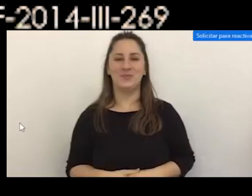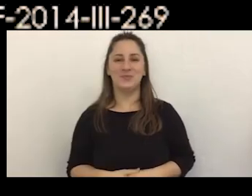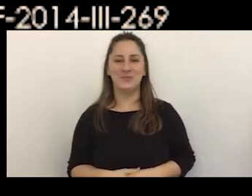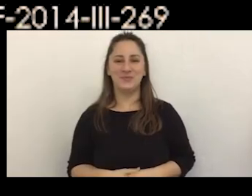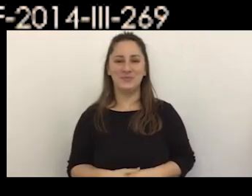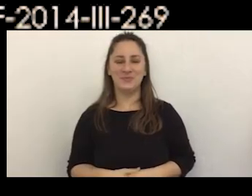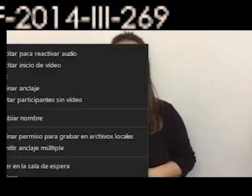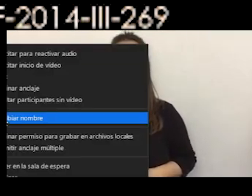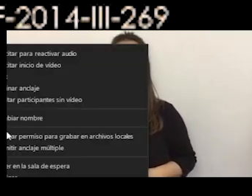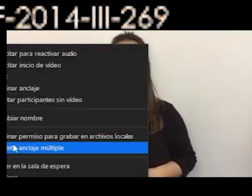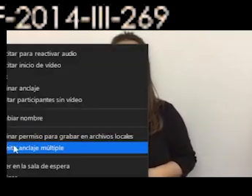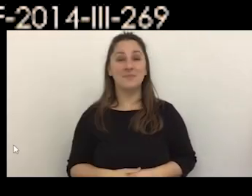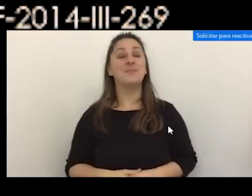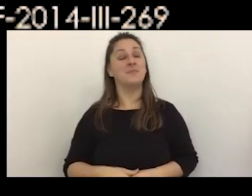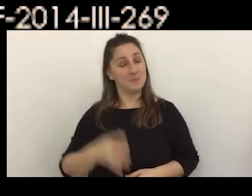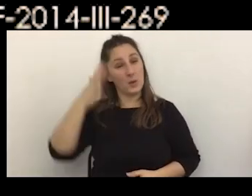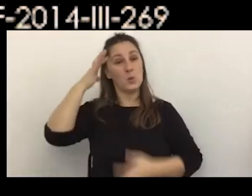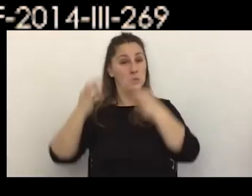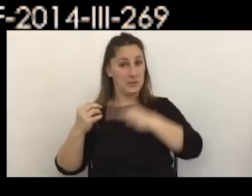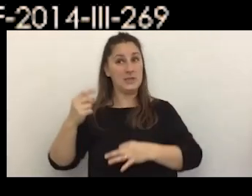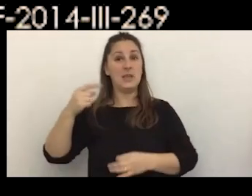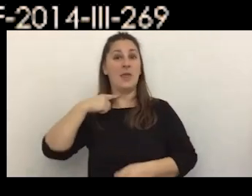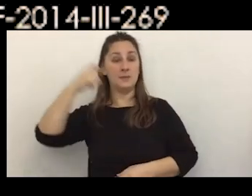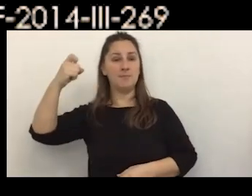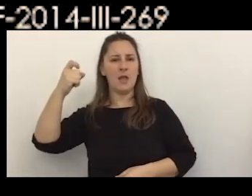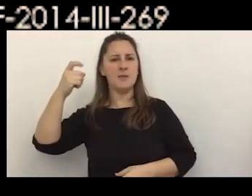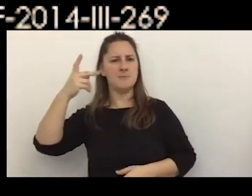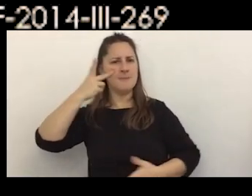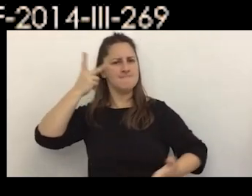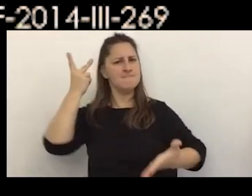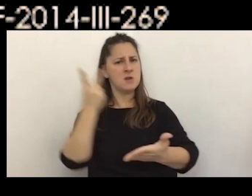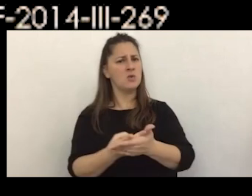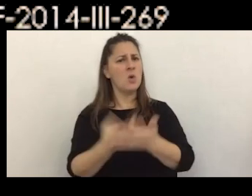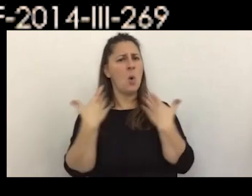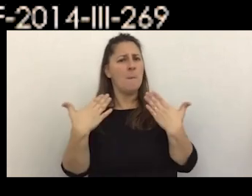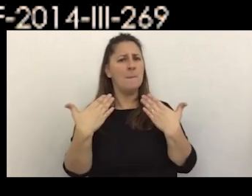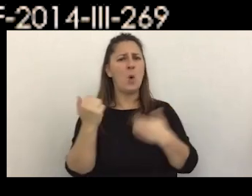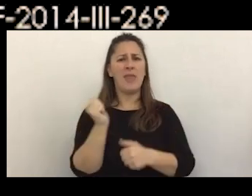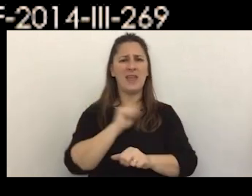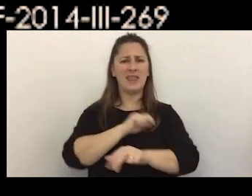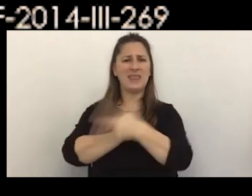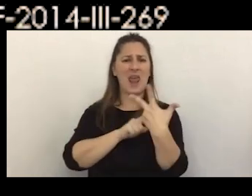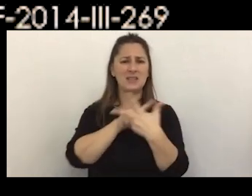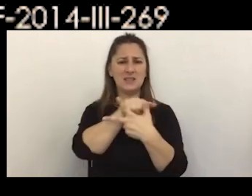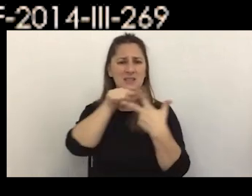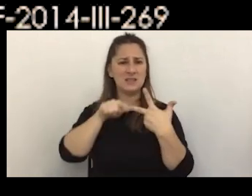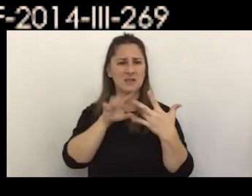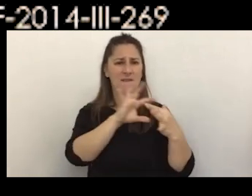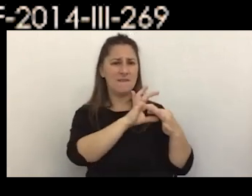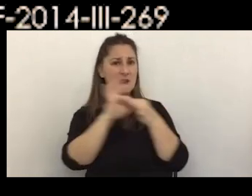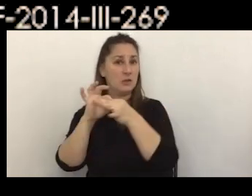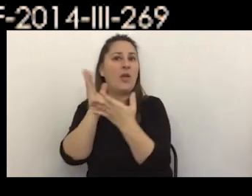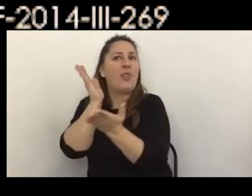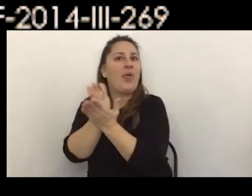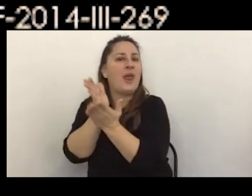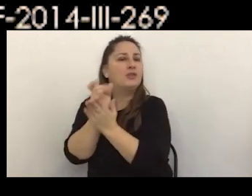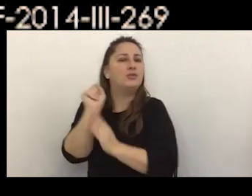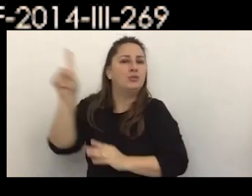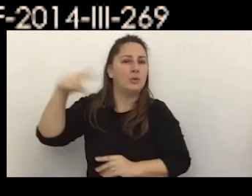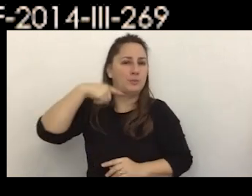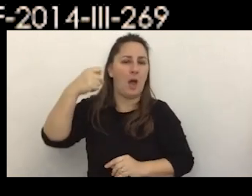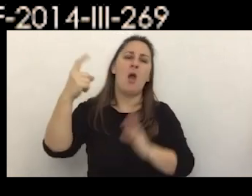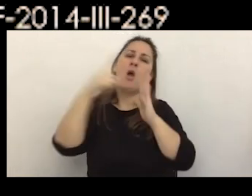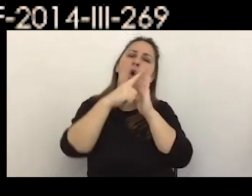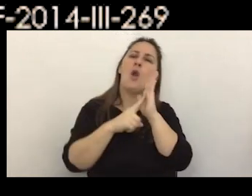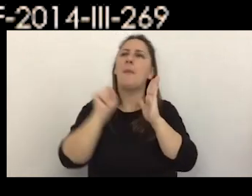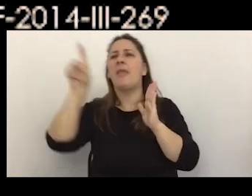Que reconoce la posibilidad de una triple filiación en el derecho español, ¿no? No voy a aburrir con las normas españolas